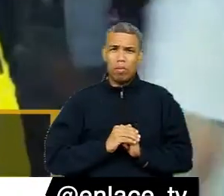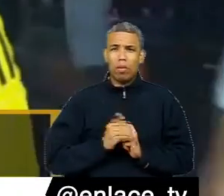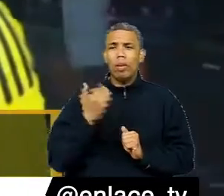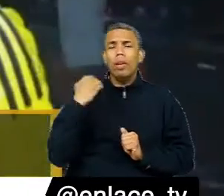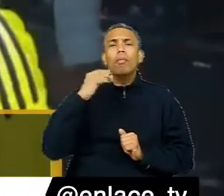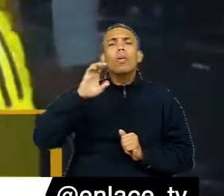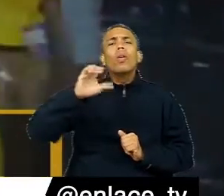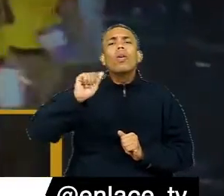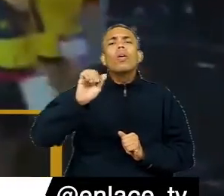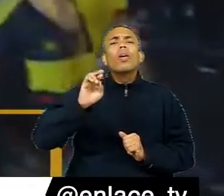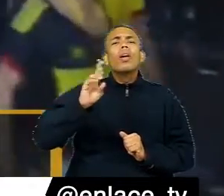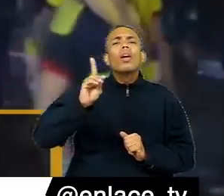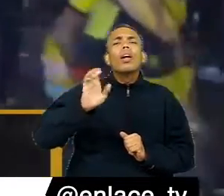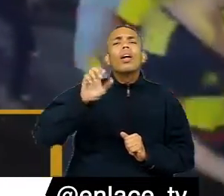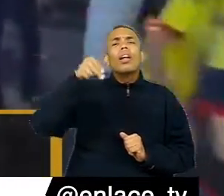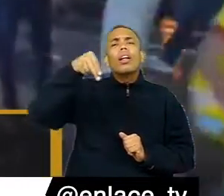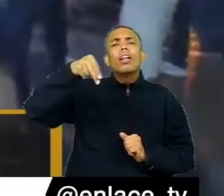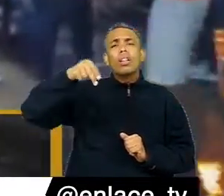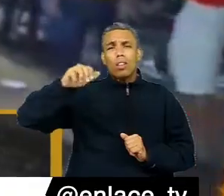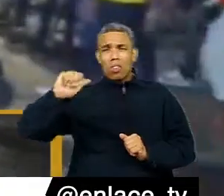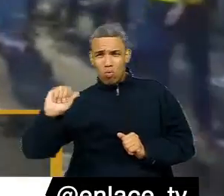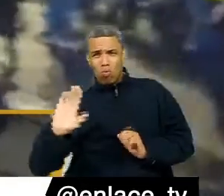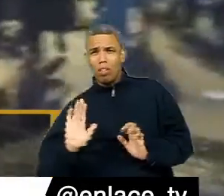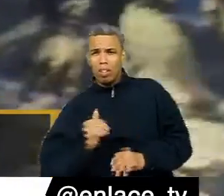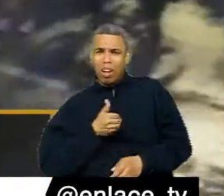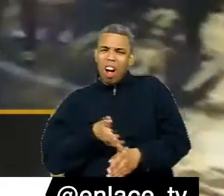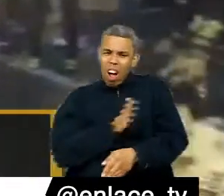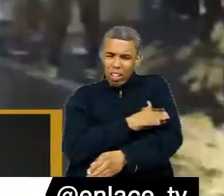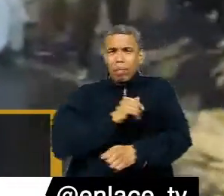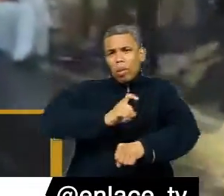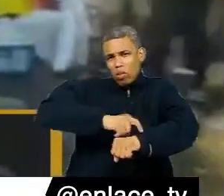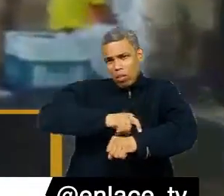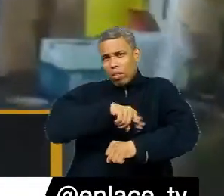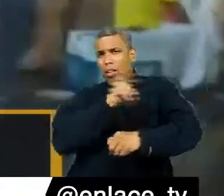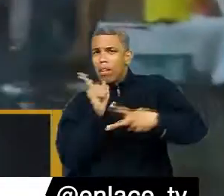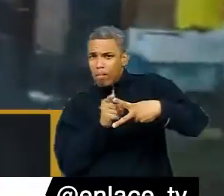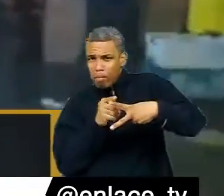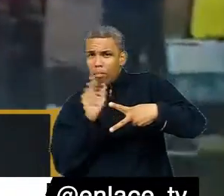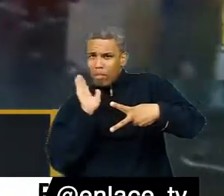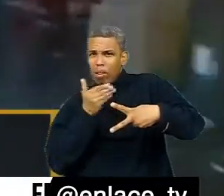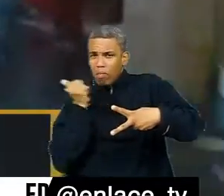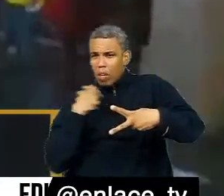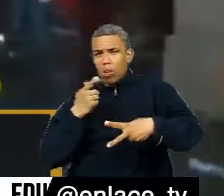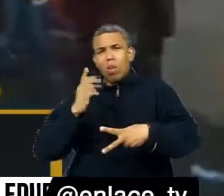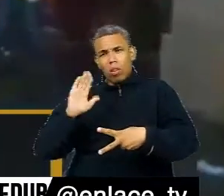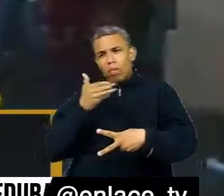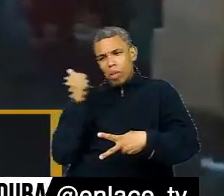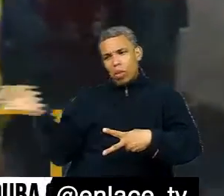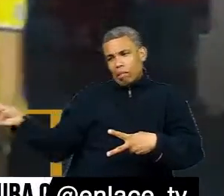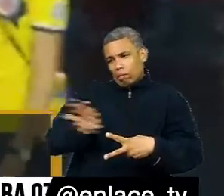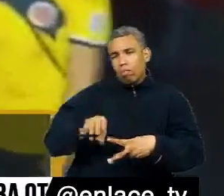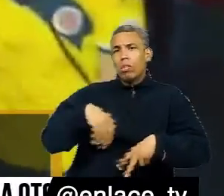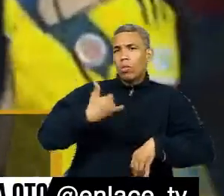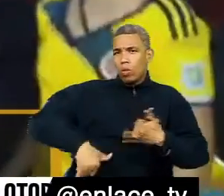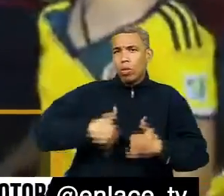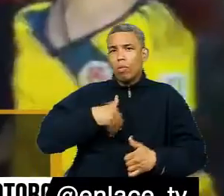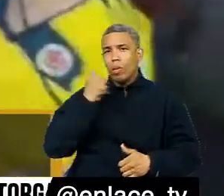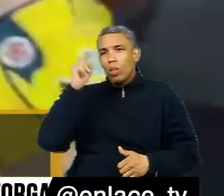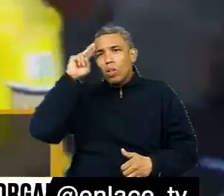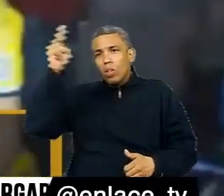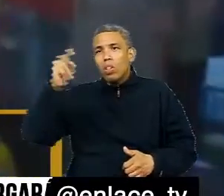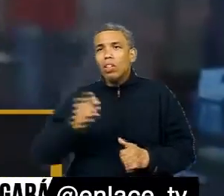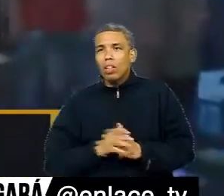antes, no todo el segundo tiempo. Bueno, muchas gracias, muy amable. Vamos a ver si por acá esta señorita nos hablan. Hola, buenas noches. Hola, ¿qué te pareció el partido?